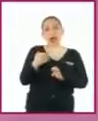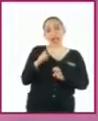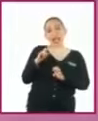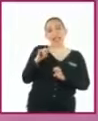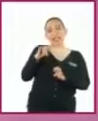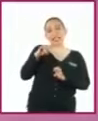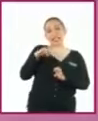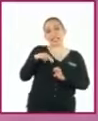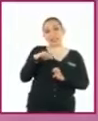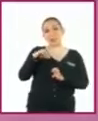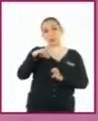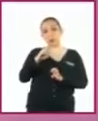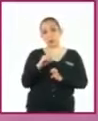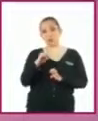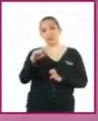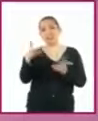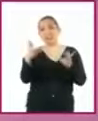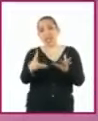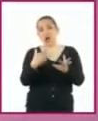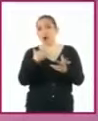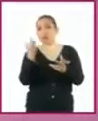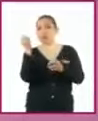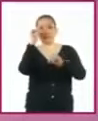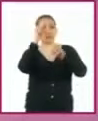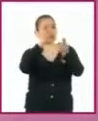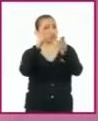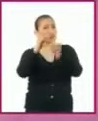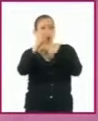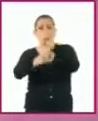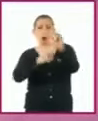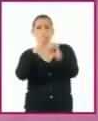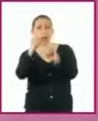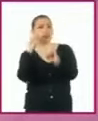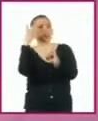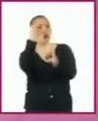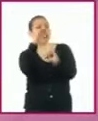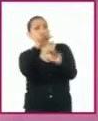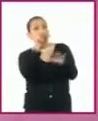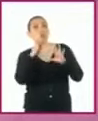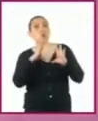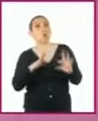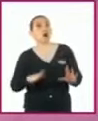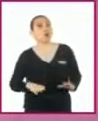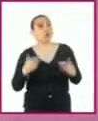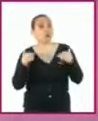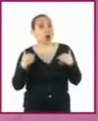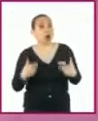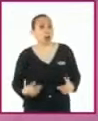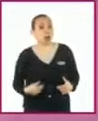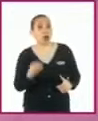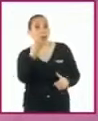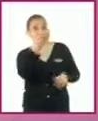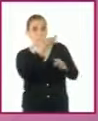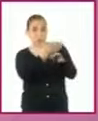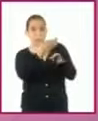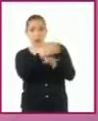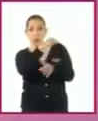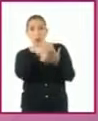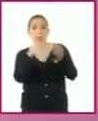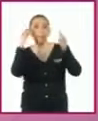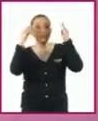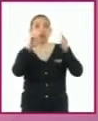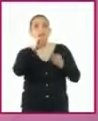esta época se realizaron grandes obras artísticas que resaltaban la belleza del cuerpo humano. Está actualmente ubicada en el